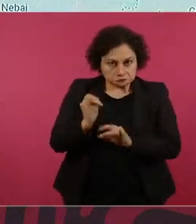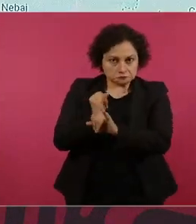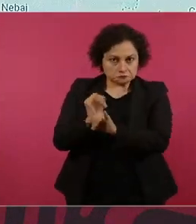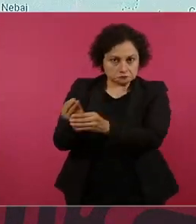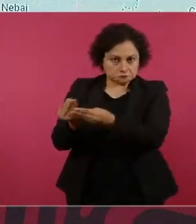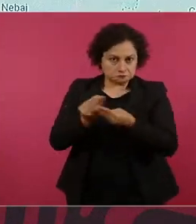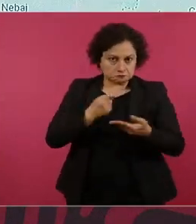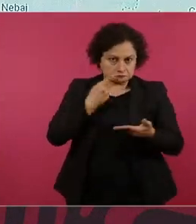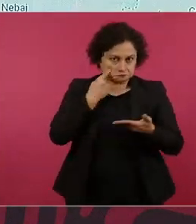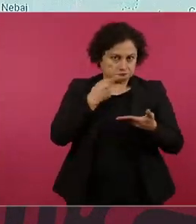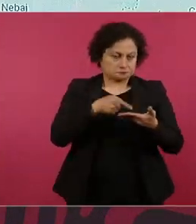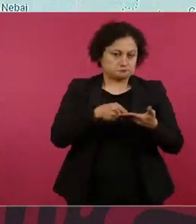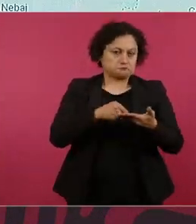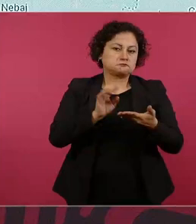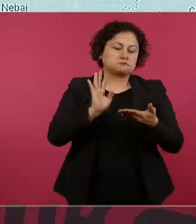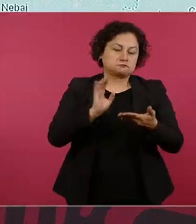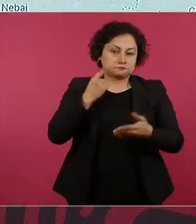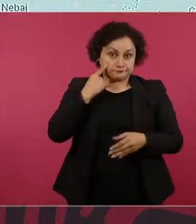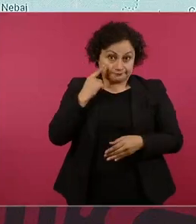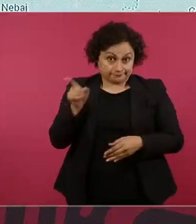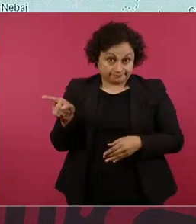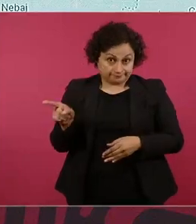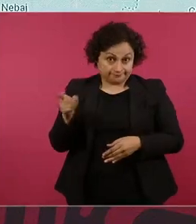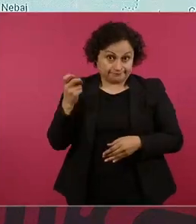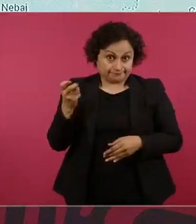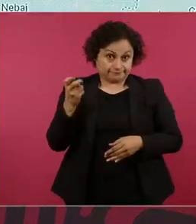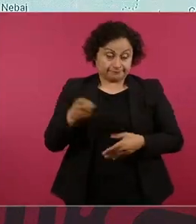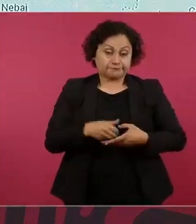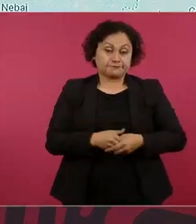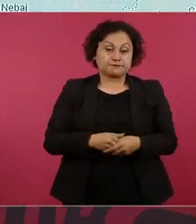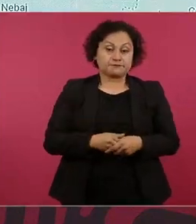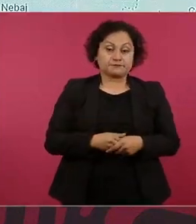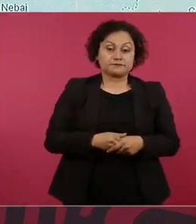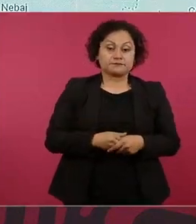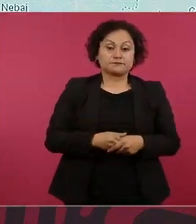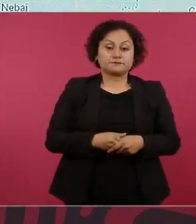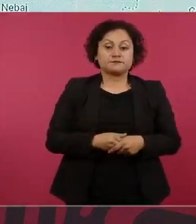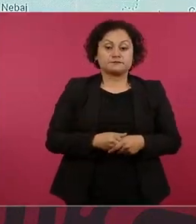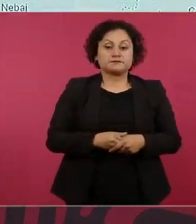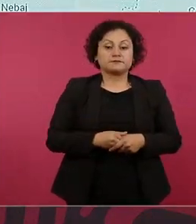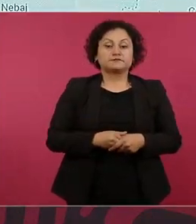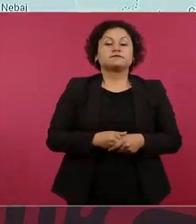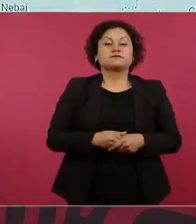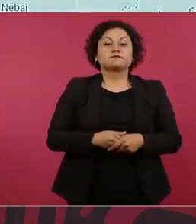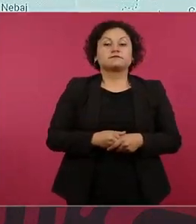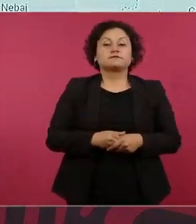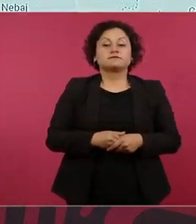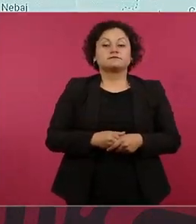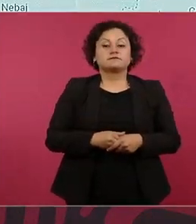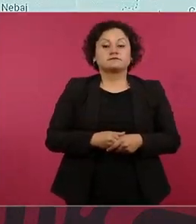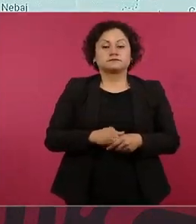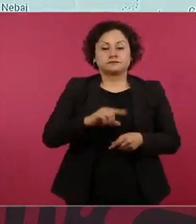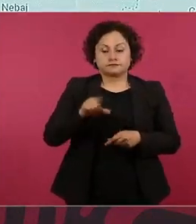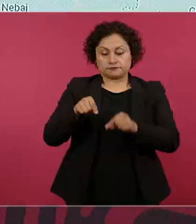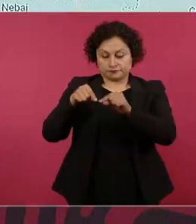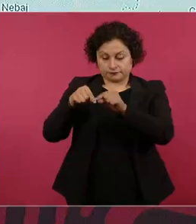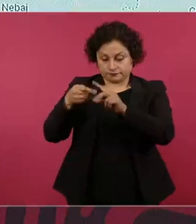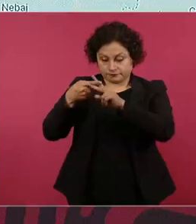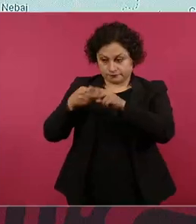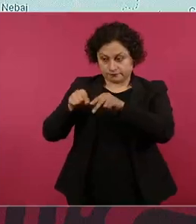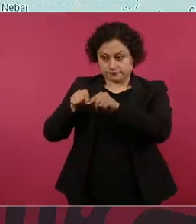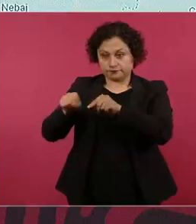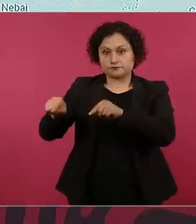Sí entonces hablaron de frontera com malapa que no está tan